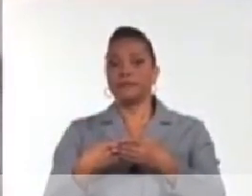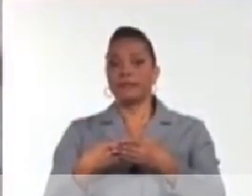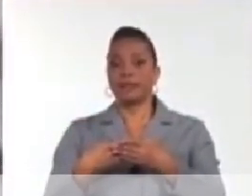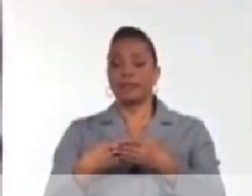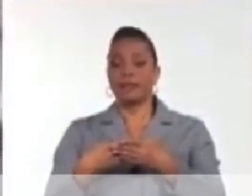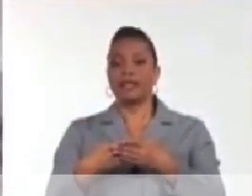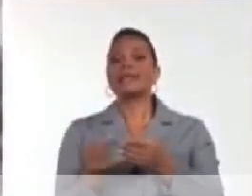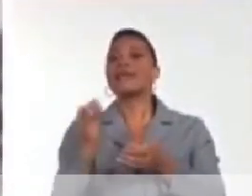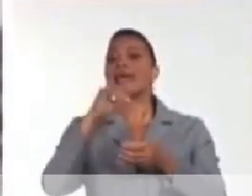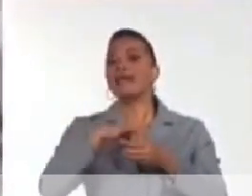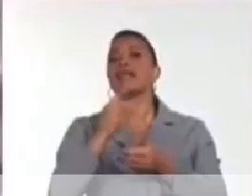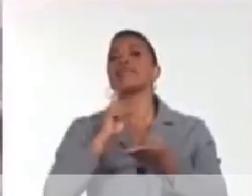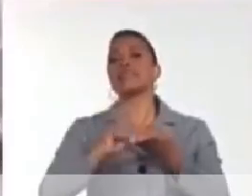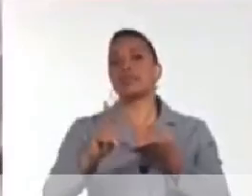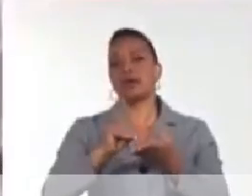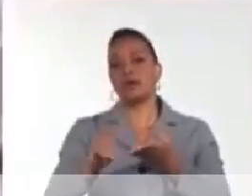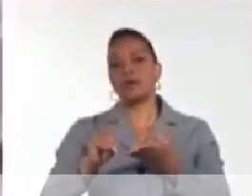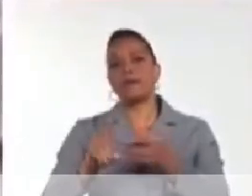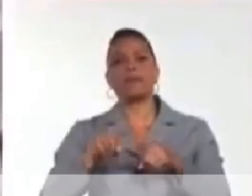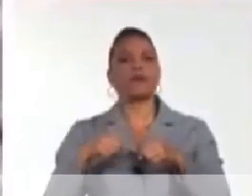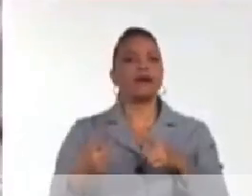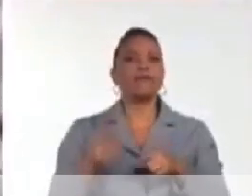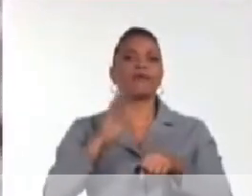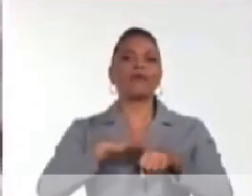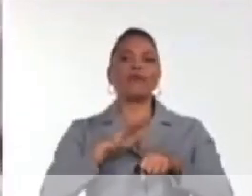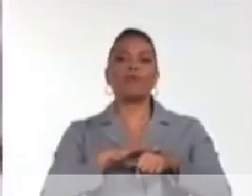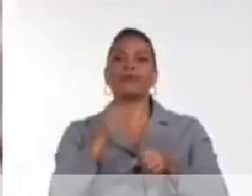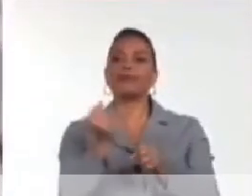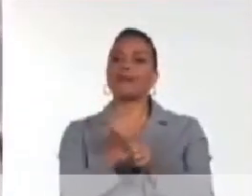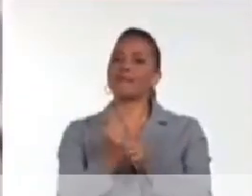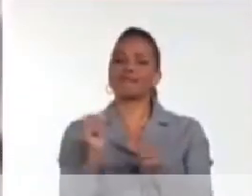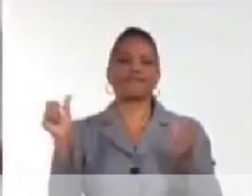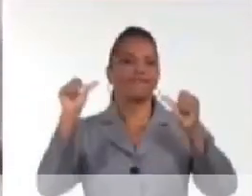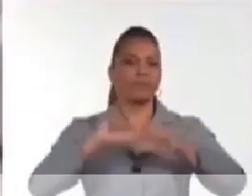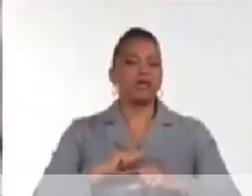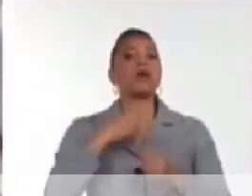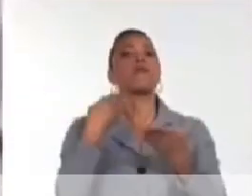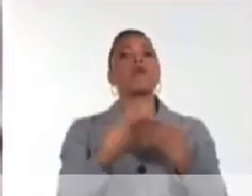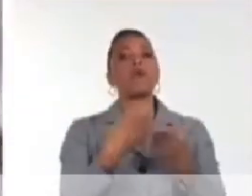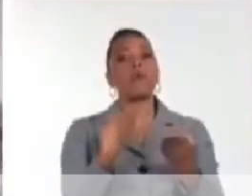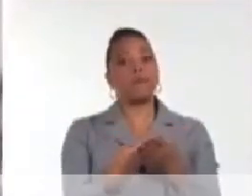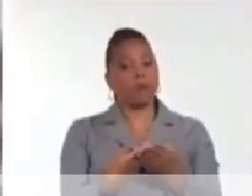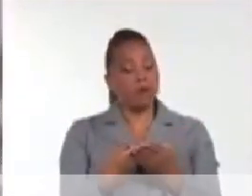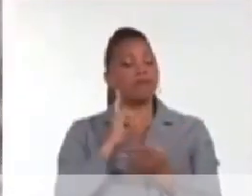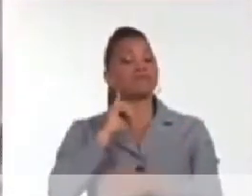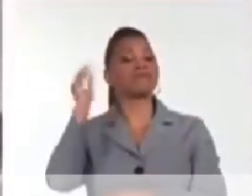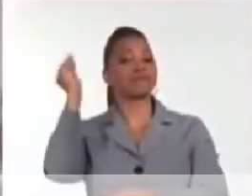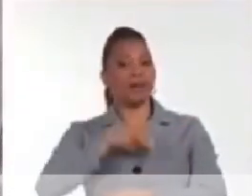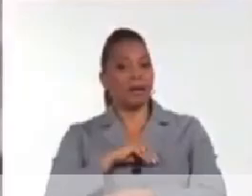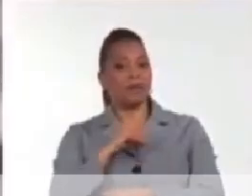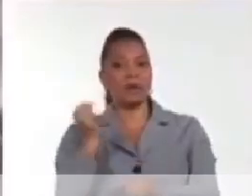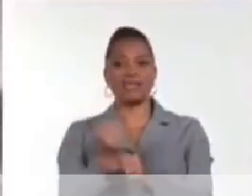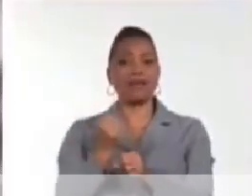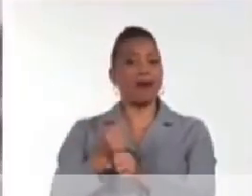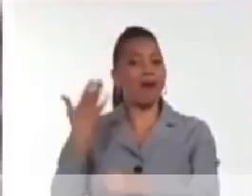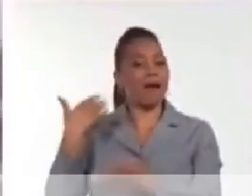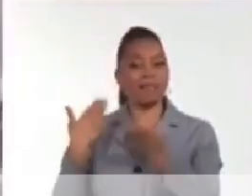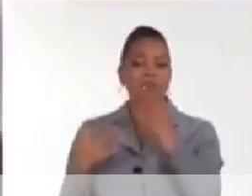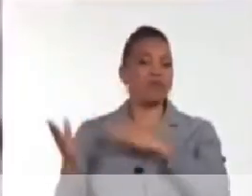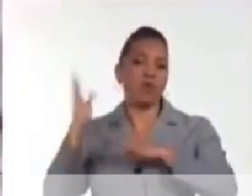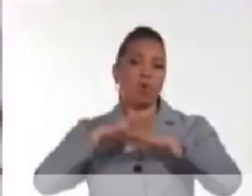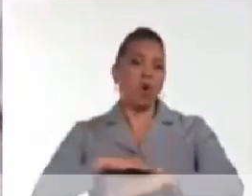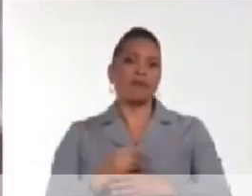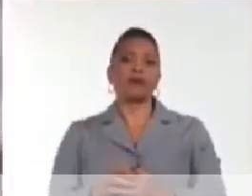que entran en deuda por su mal trabajo, porque lo hemos comprobado, lo hemos conocido, de que no trabajaban, por lo tanto,